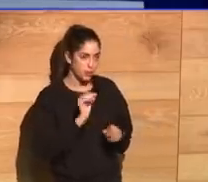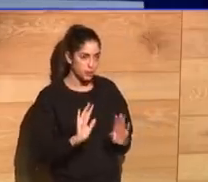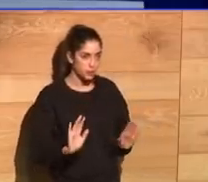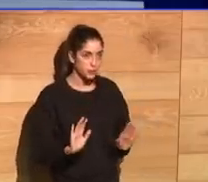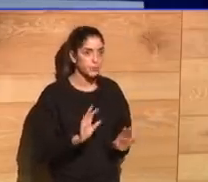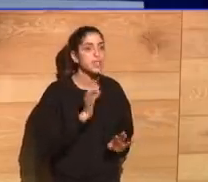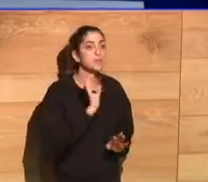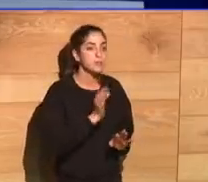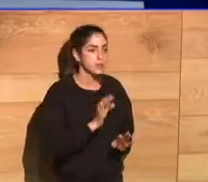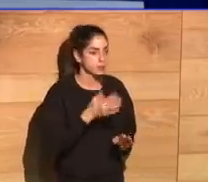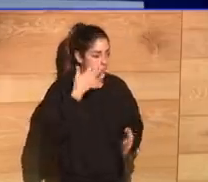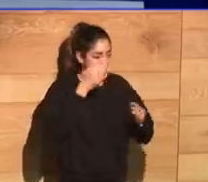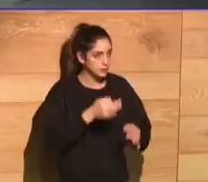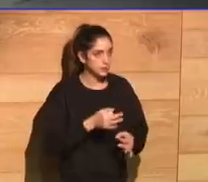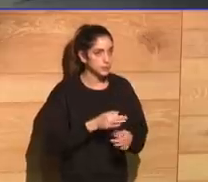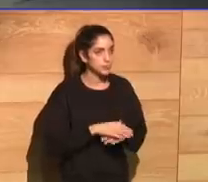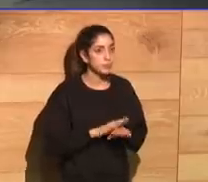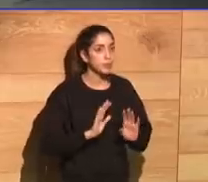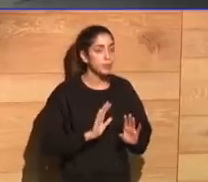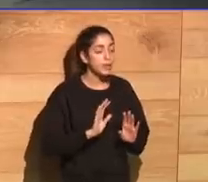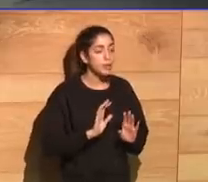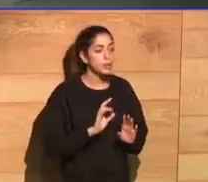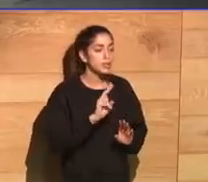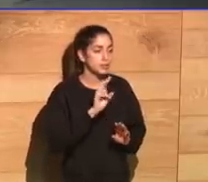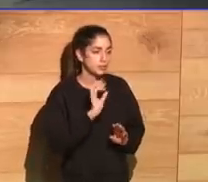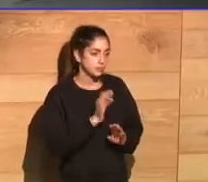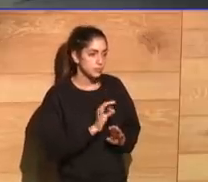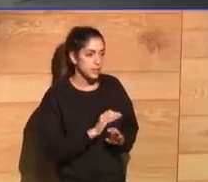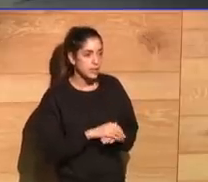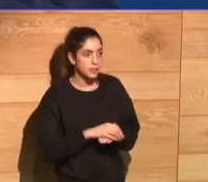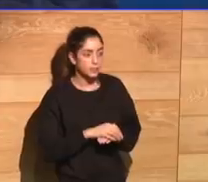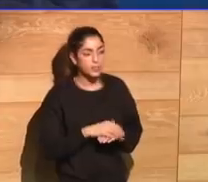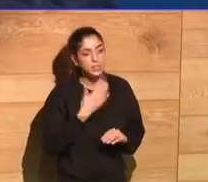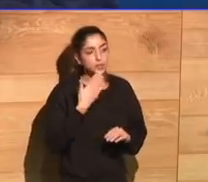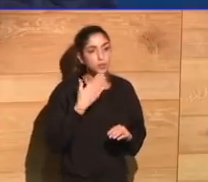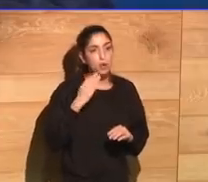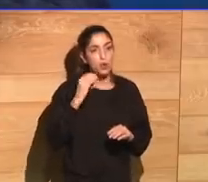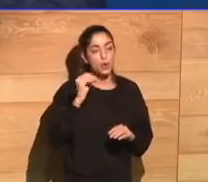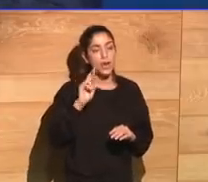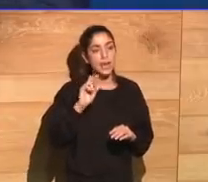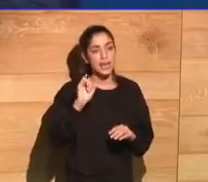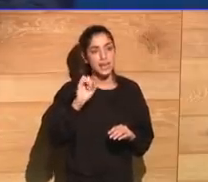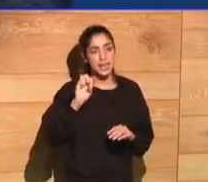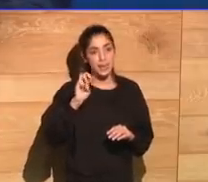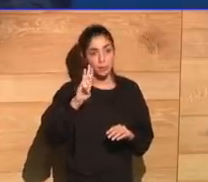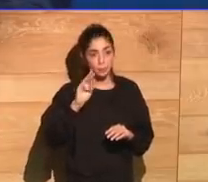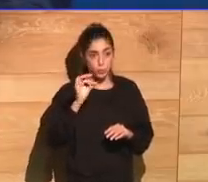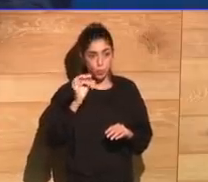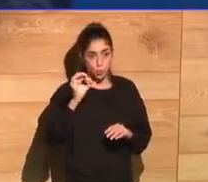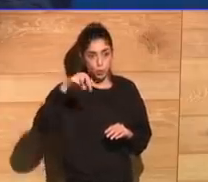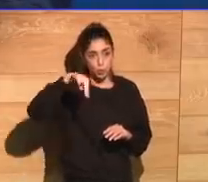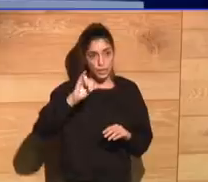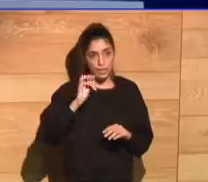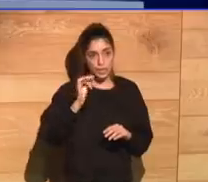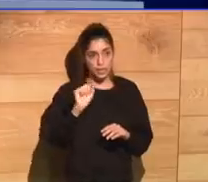verdad que era así. Del mismo modo que es cierto... Es tu némesis, Javi, es tu kriptonita, ¿eh? Del mismo modo que es cierto que no se aprendía los